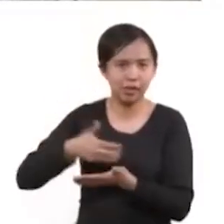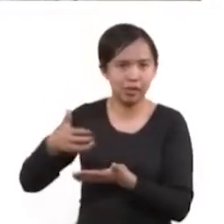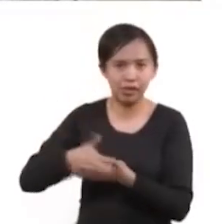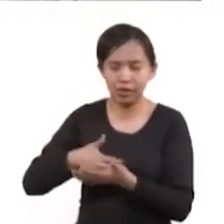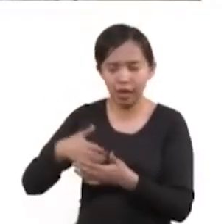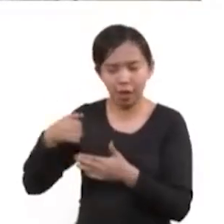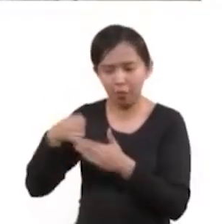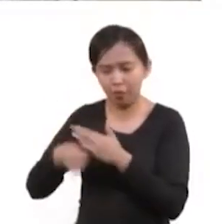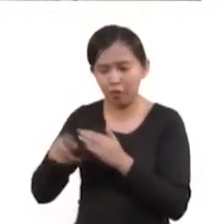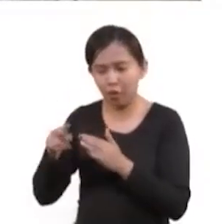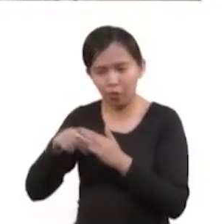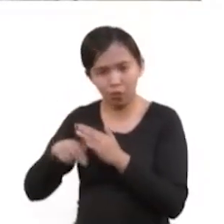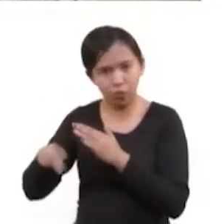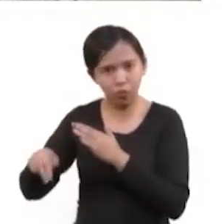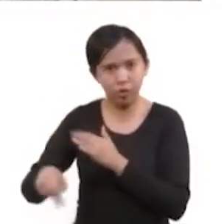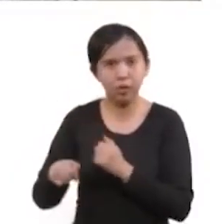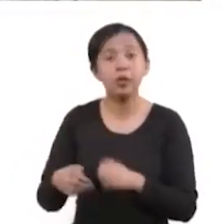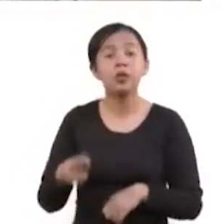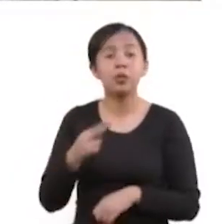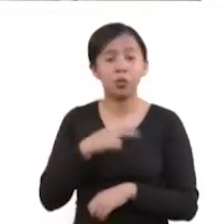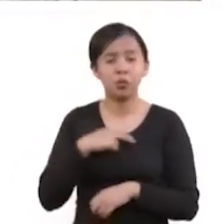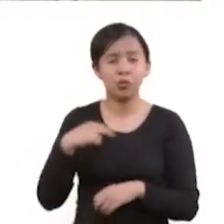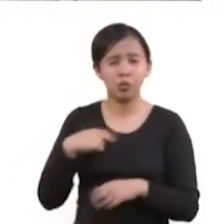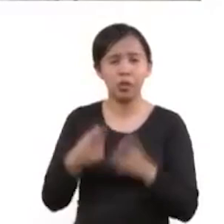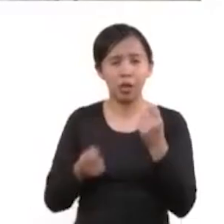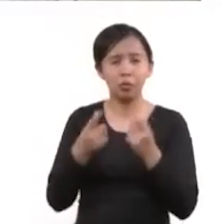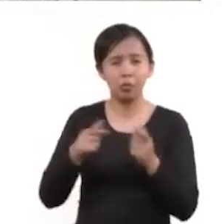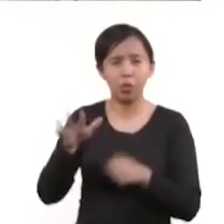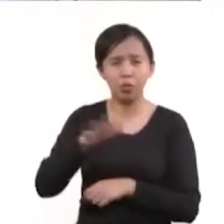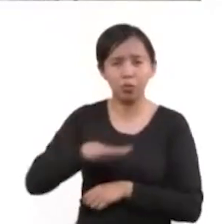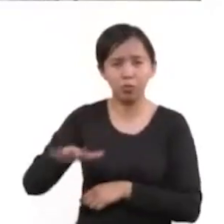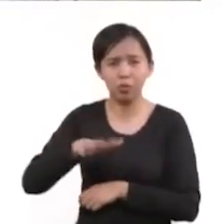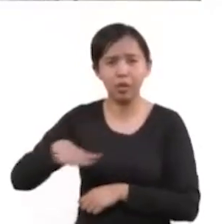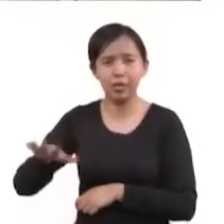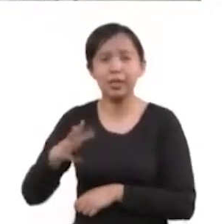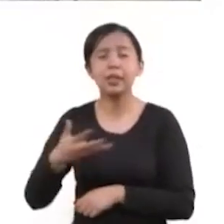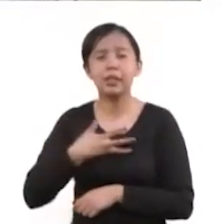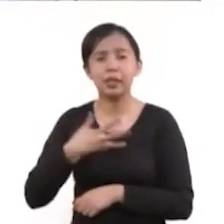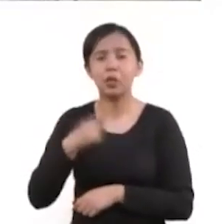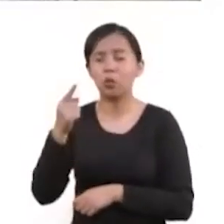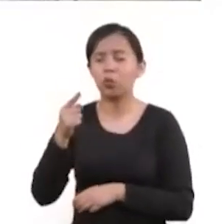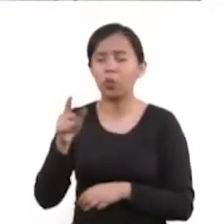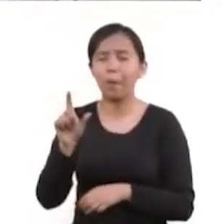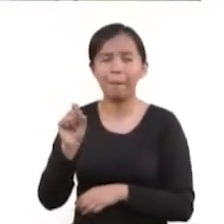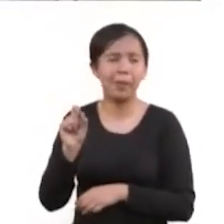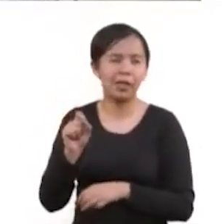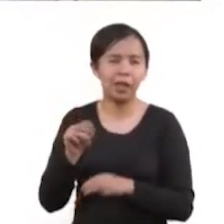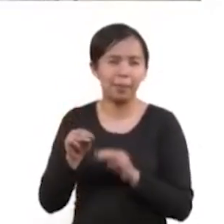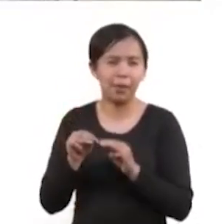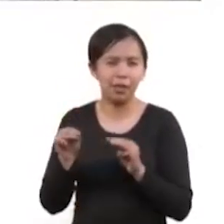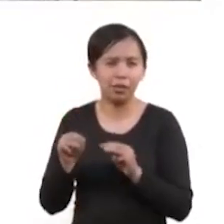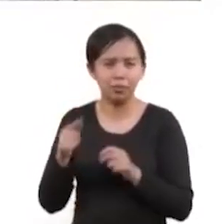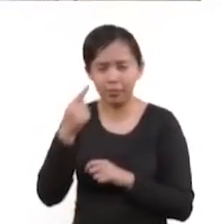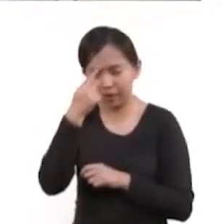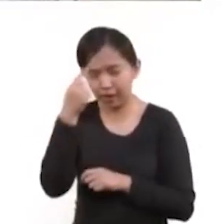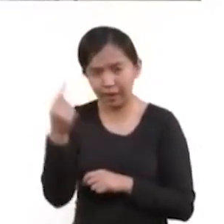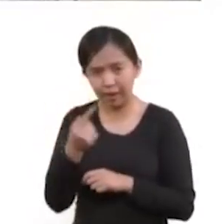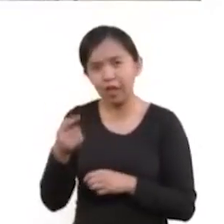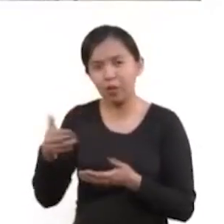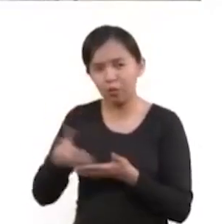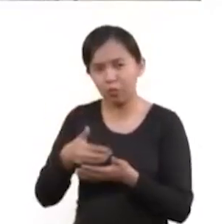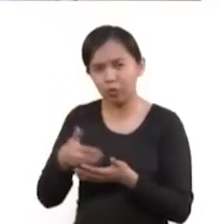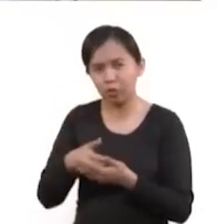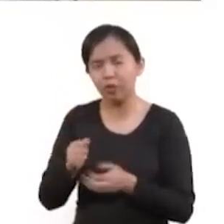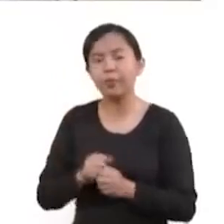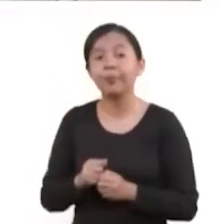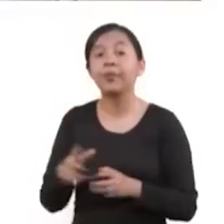ya traemos un 1.20 de profundidad de diferencial, de hundimiento, pero hay otros donde tenemos que abrir para ver cómo está la trave,